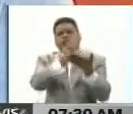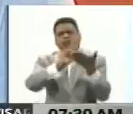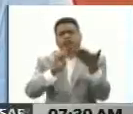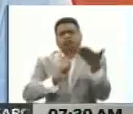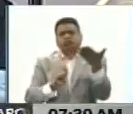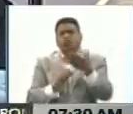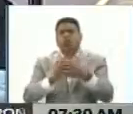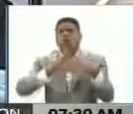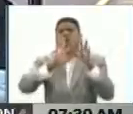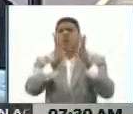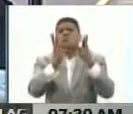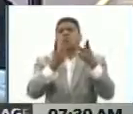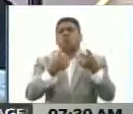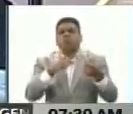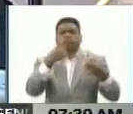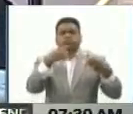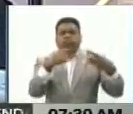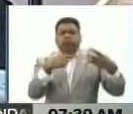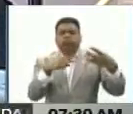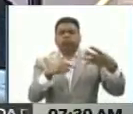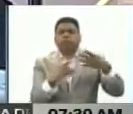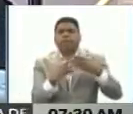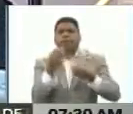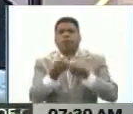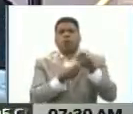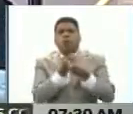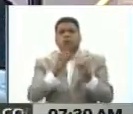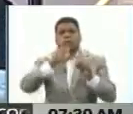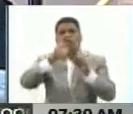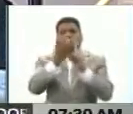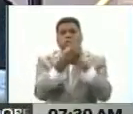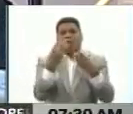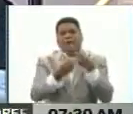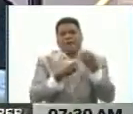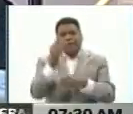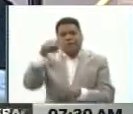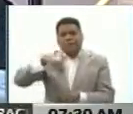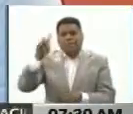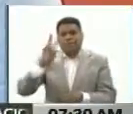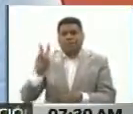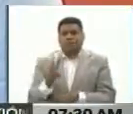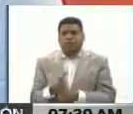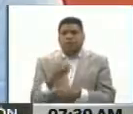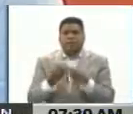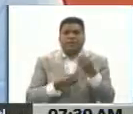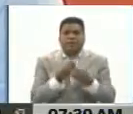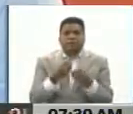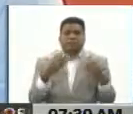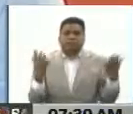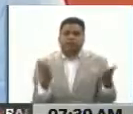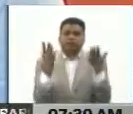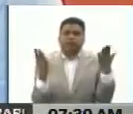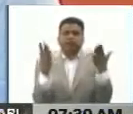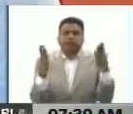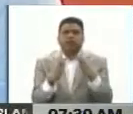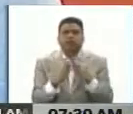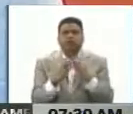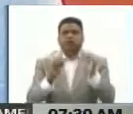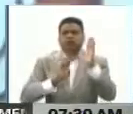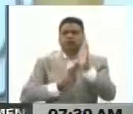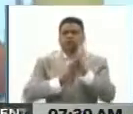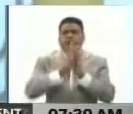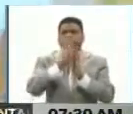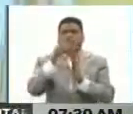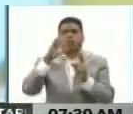regional, a nivel nacional, y cómo podemos articular unos con otros para hacer mucho más eficiente la acción cultural ahora del gobierno venezolano.